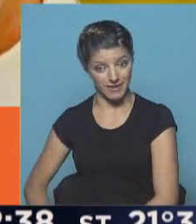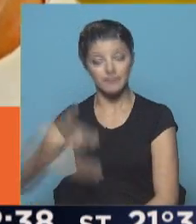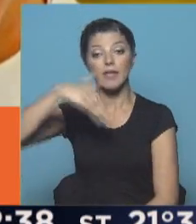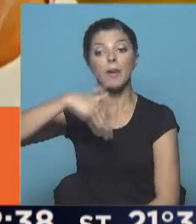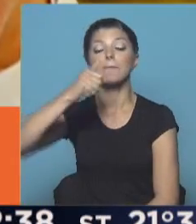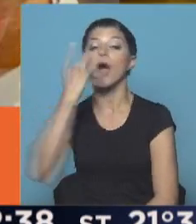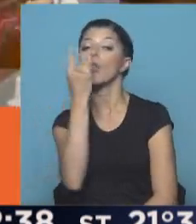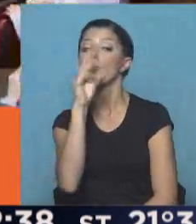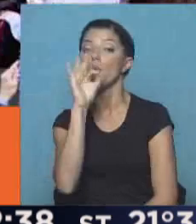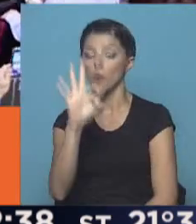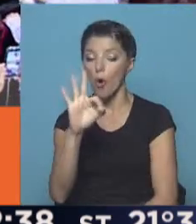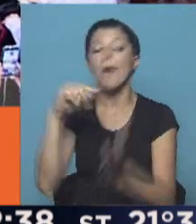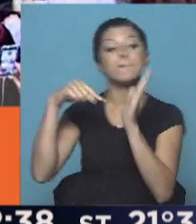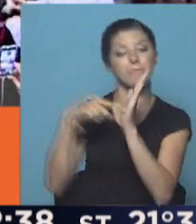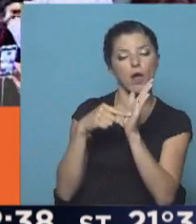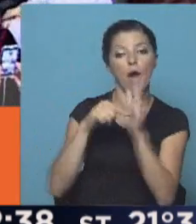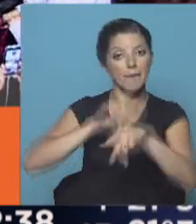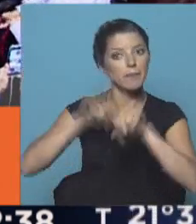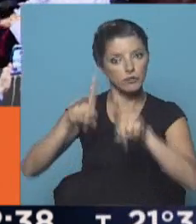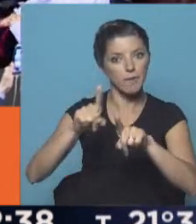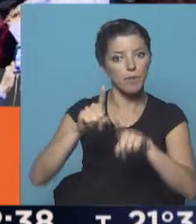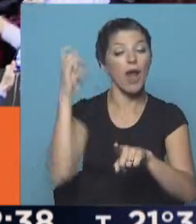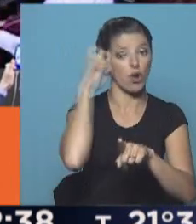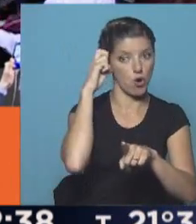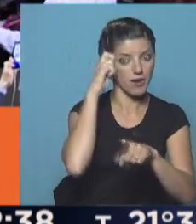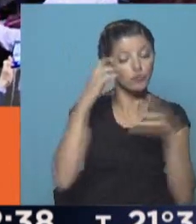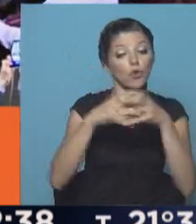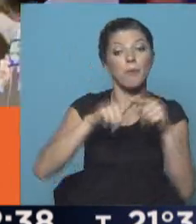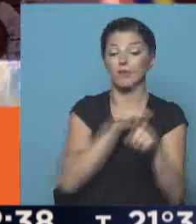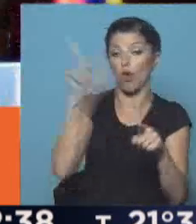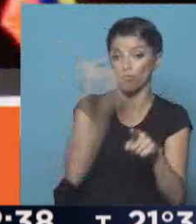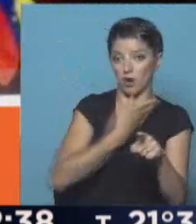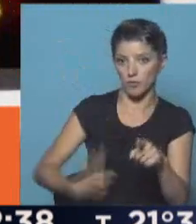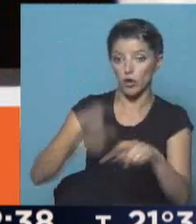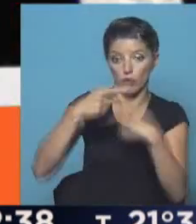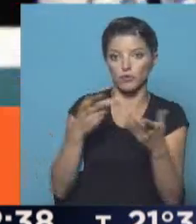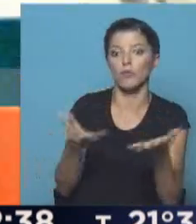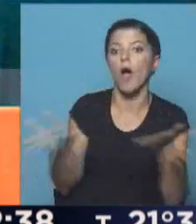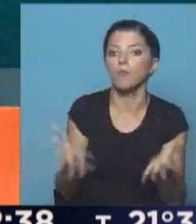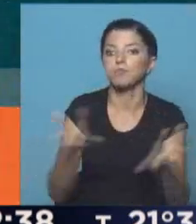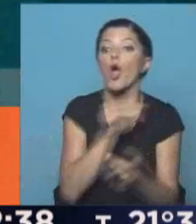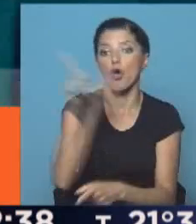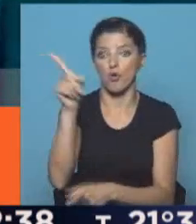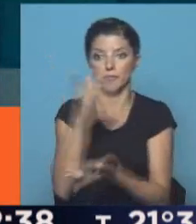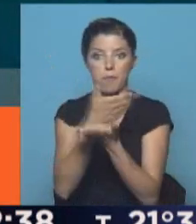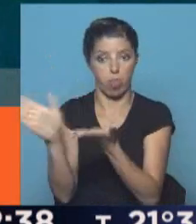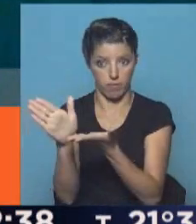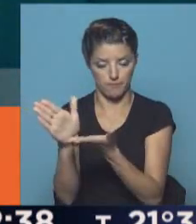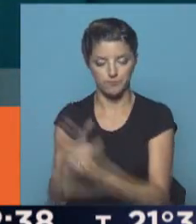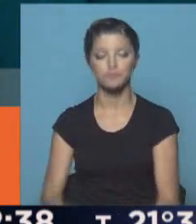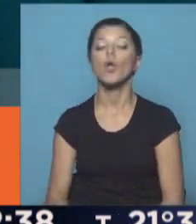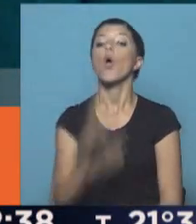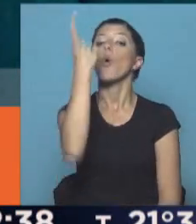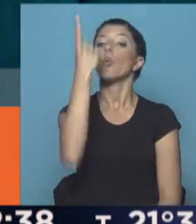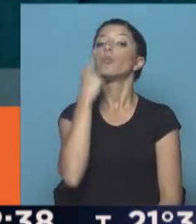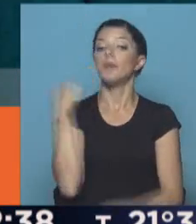logró frenar la estrategia destituyente que impulsa la mayoría opositora de la Asamblea Nacional. 24 horas después de que el enviado de la